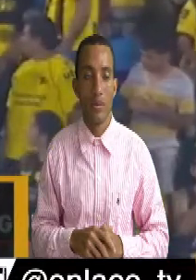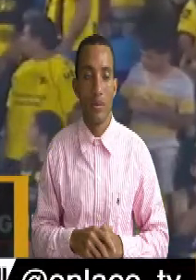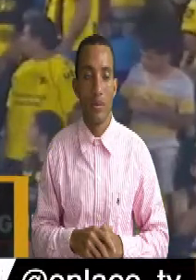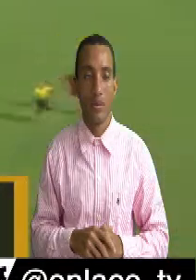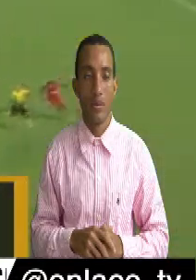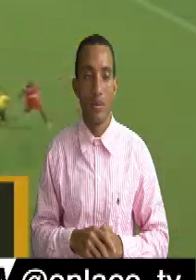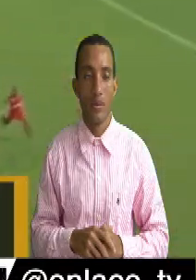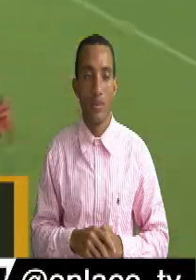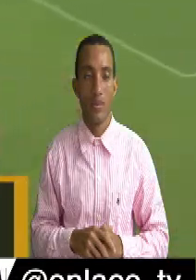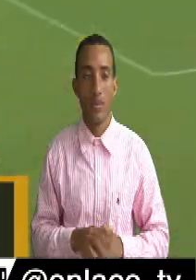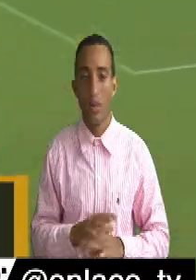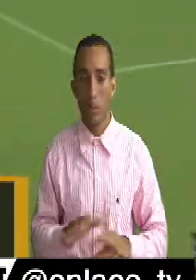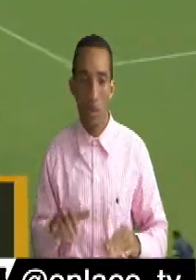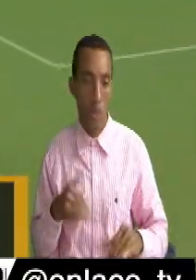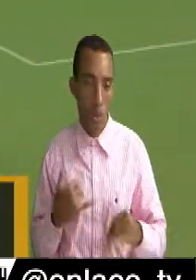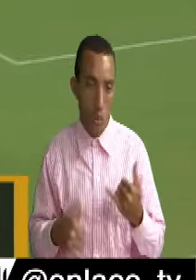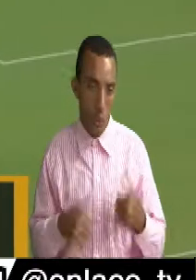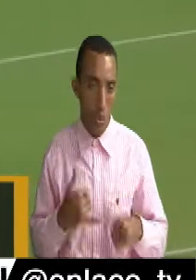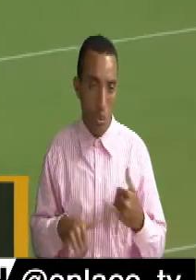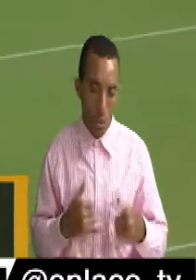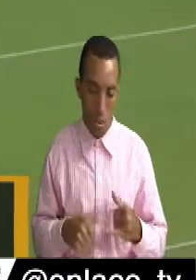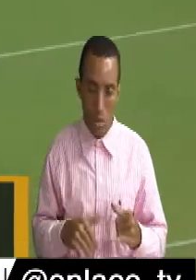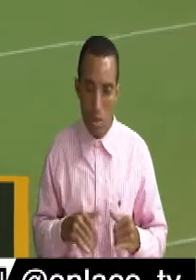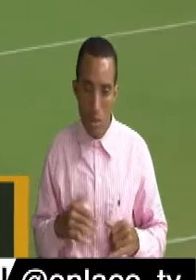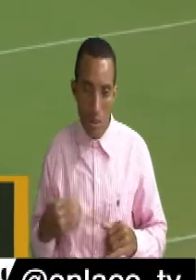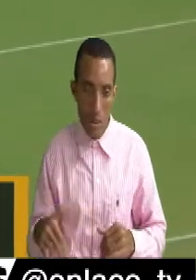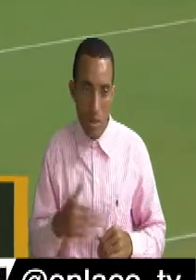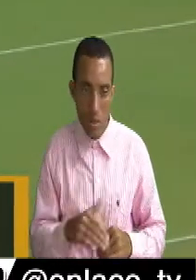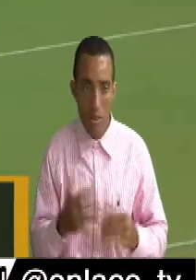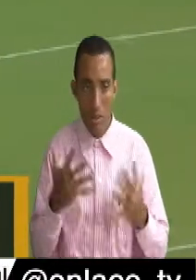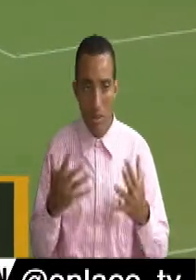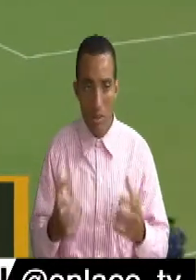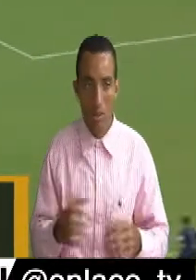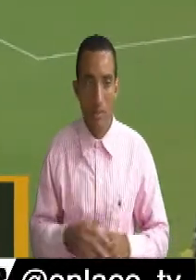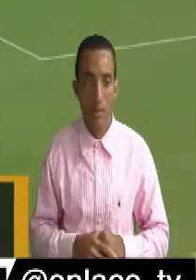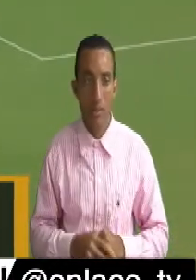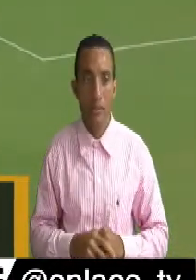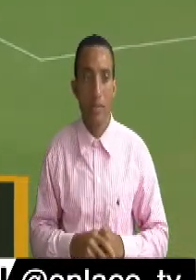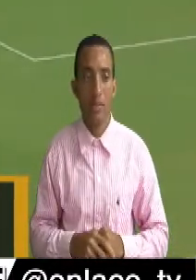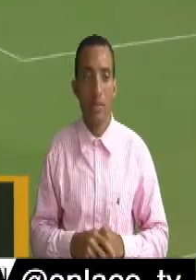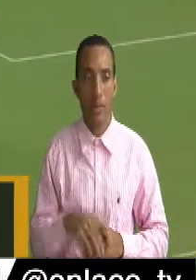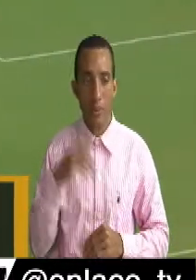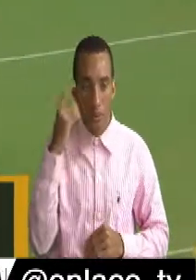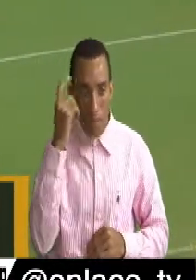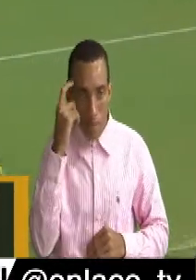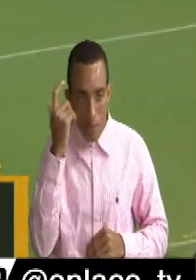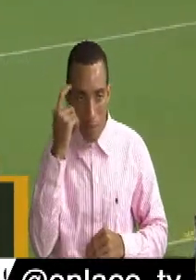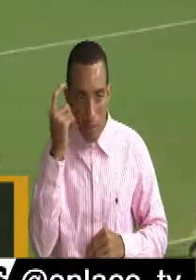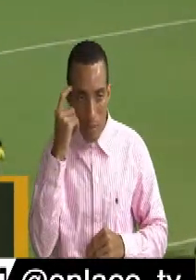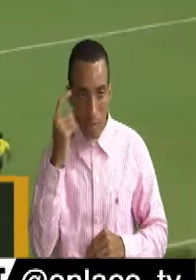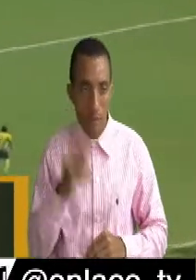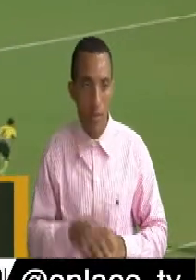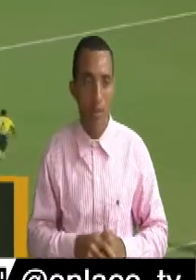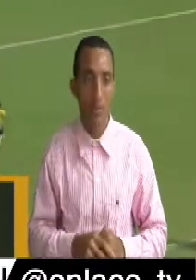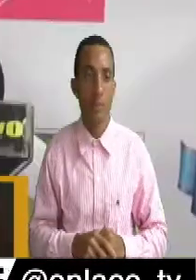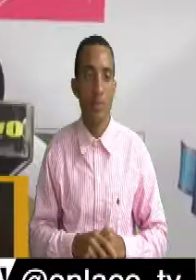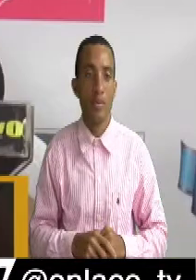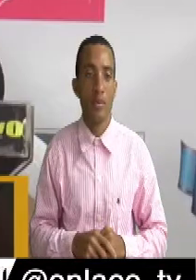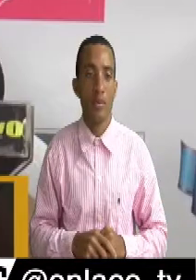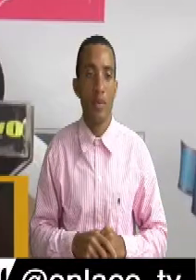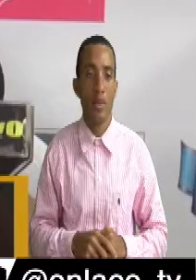Y terminamos jugando como habíamos querido, con inteligencia, haciendo